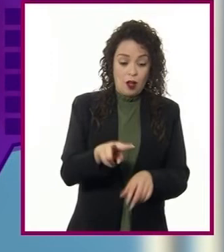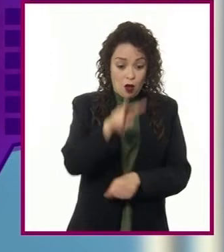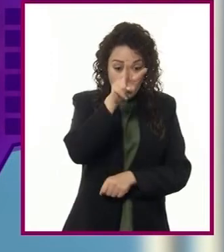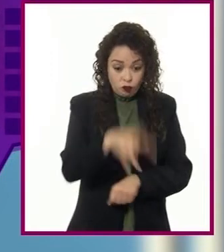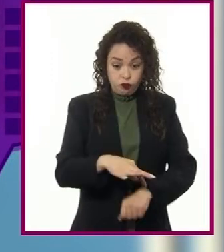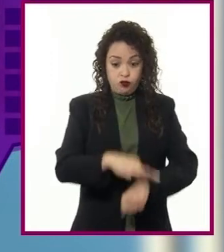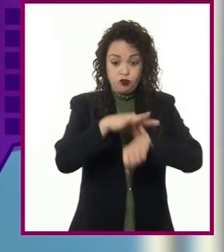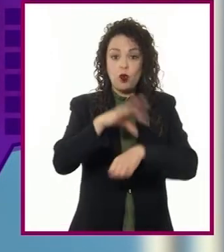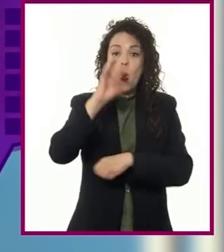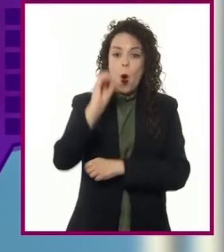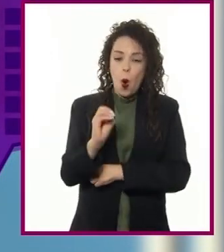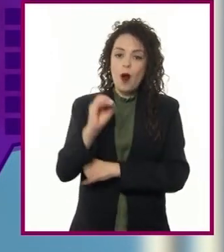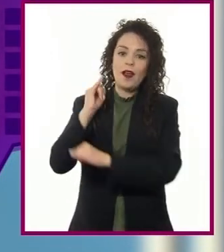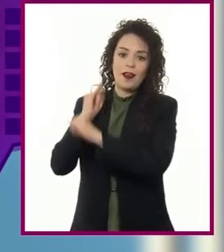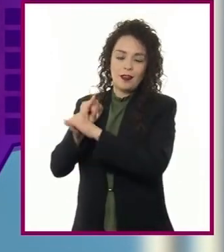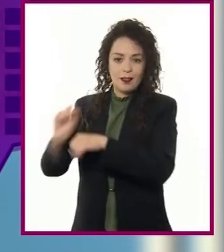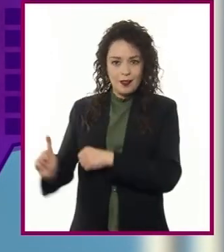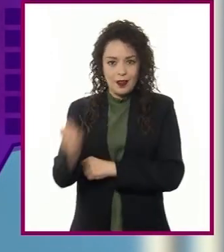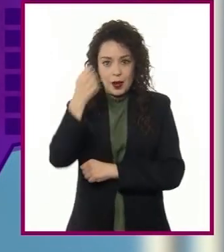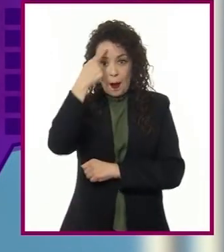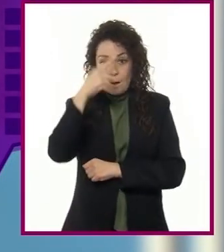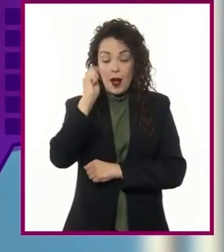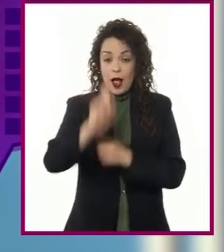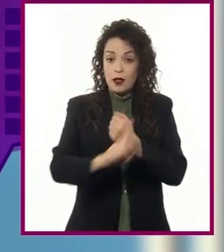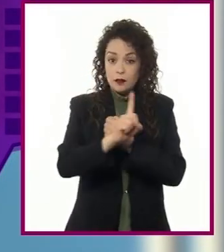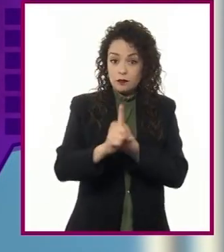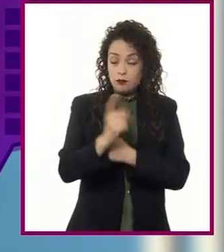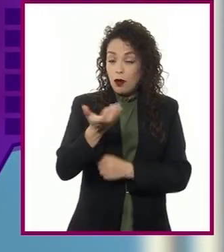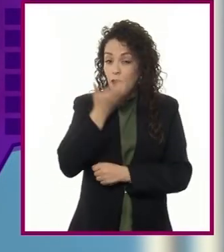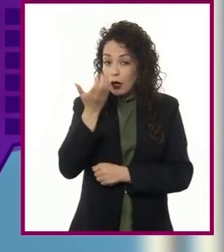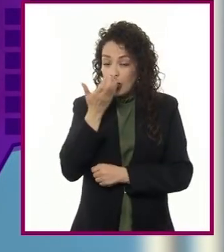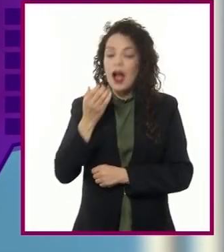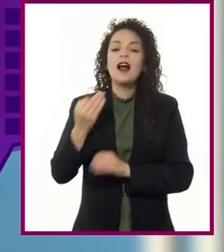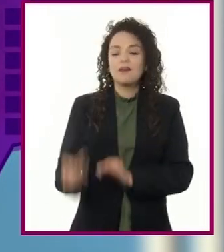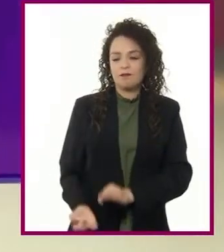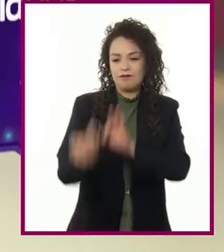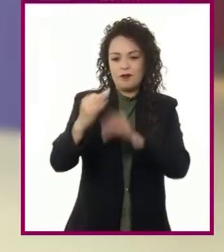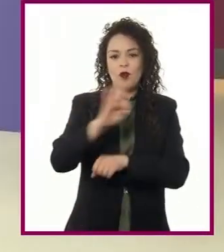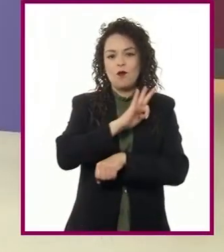hacer frente a los problemas cotidianos que enfrentamos como seres humanos.